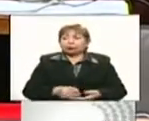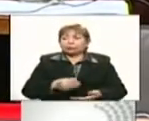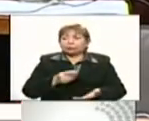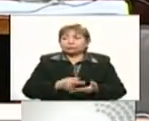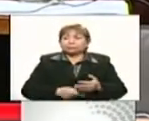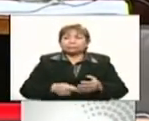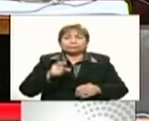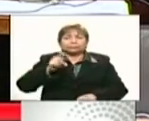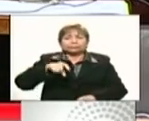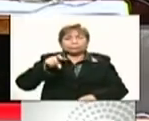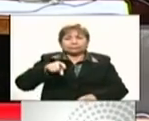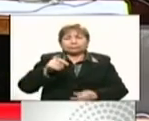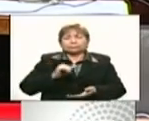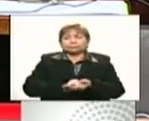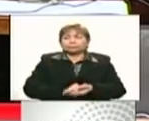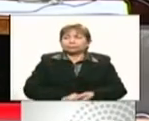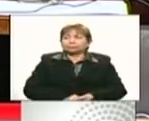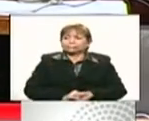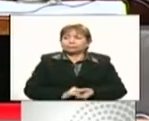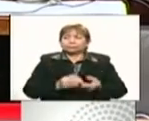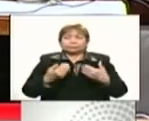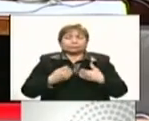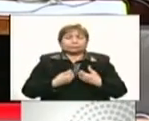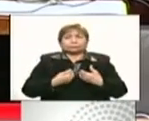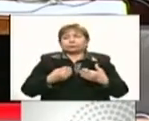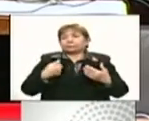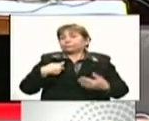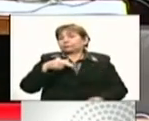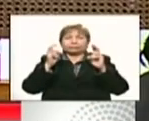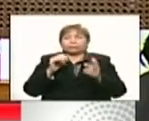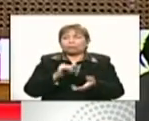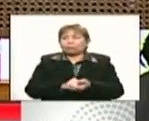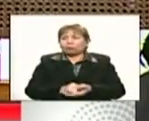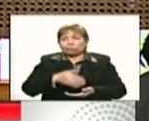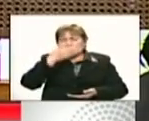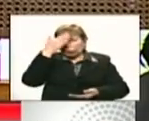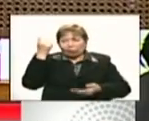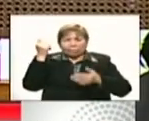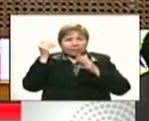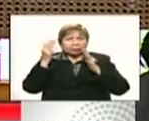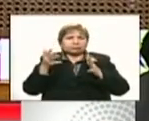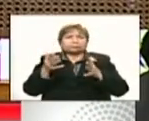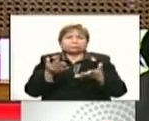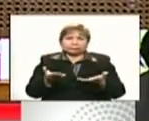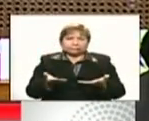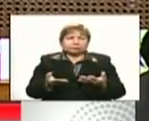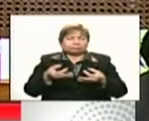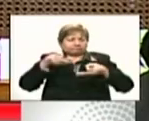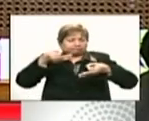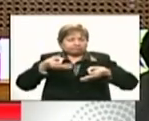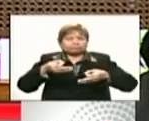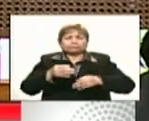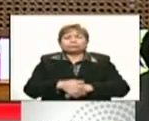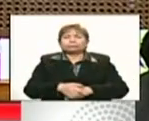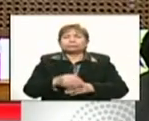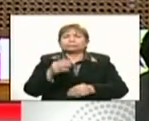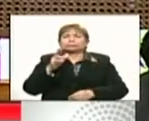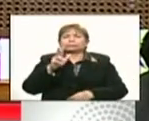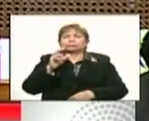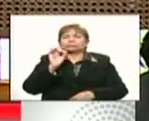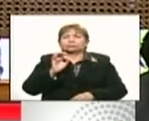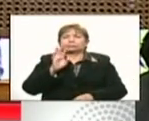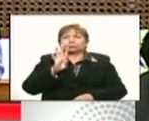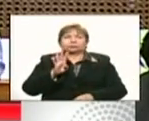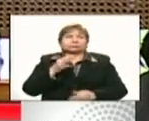puede reformar antes para poder validar este referéndum que quisiera hacer el gobierno, pero que no lo puede hacer